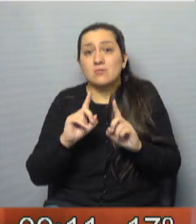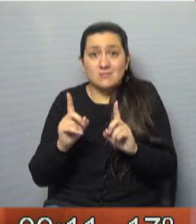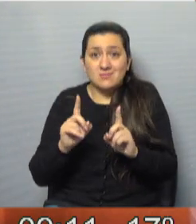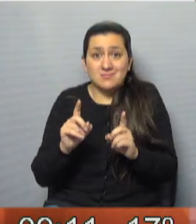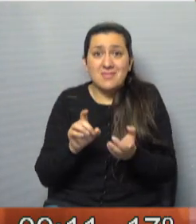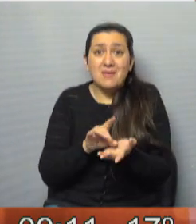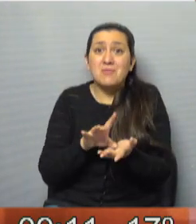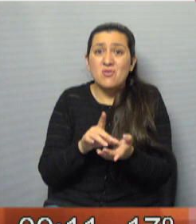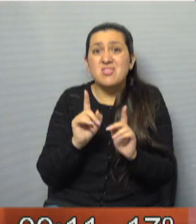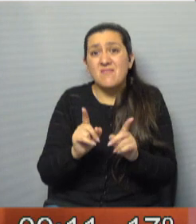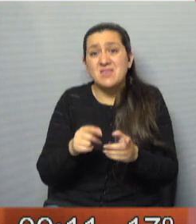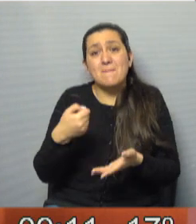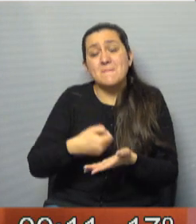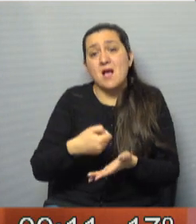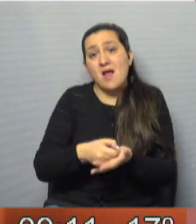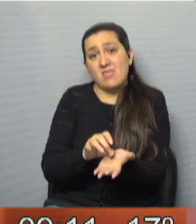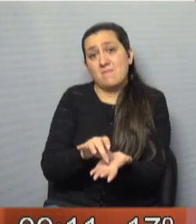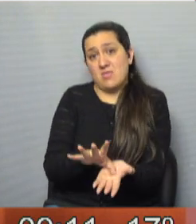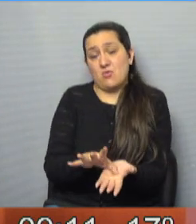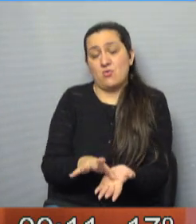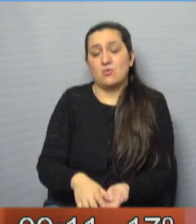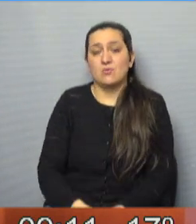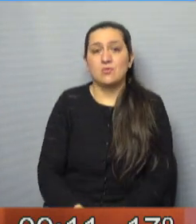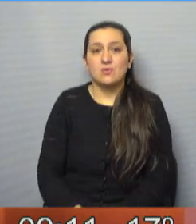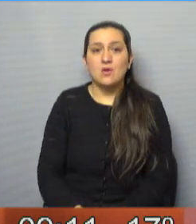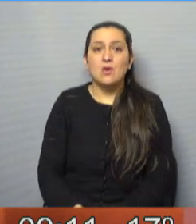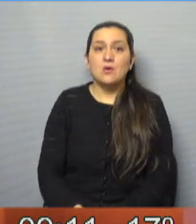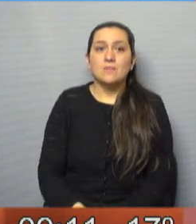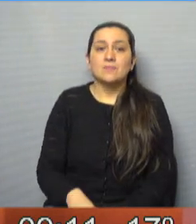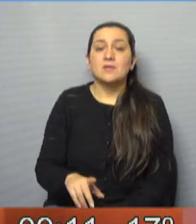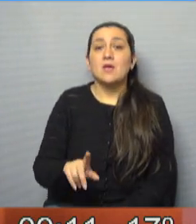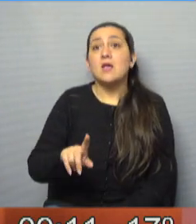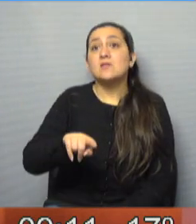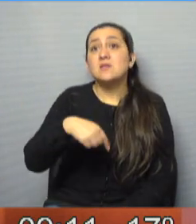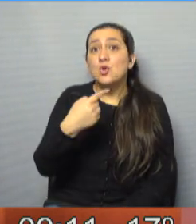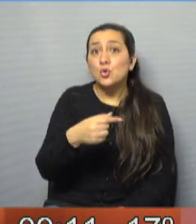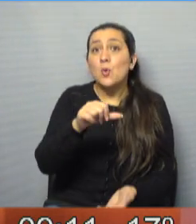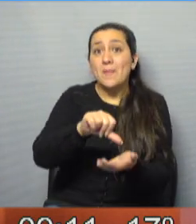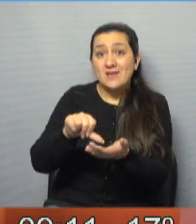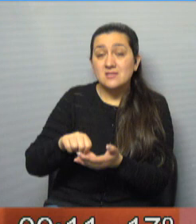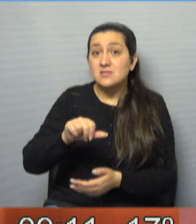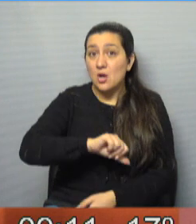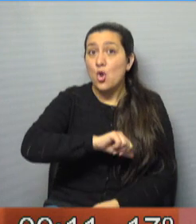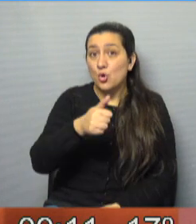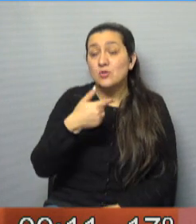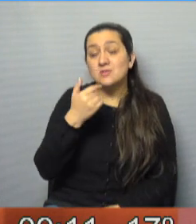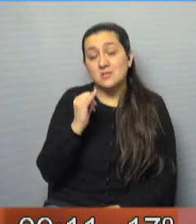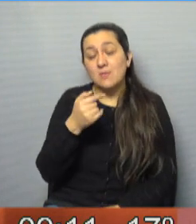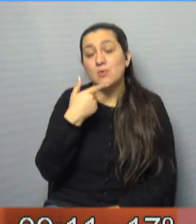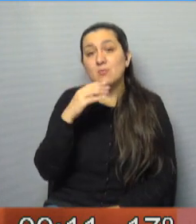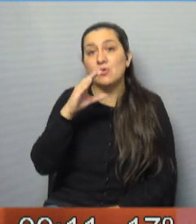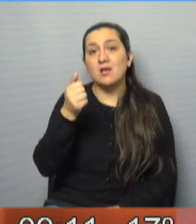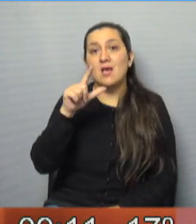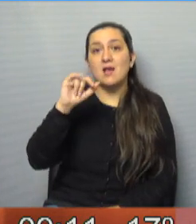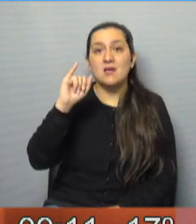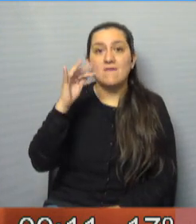económico por esa situación, no existe. Uh-huh. Con respecto a tu pregunta de si se ha laudado en otros lados, sí, se ha laudado. Por ejemplo, California sacó una